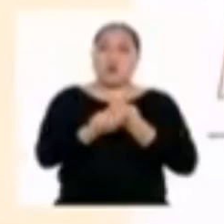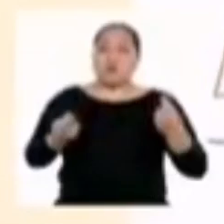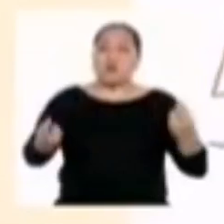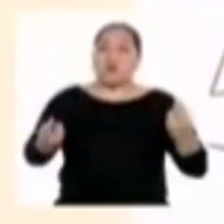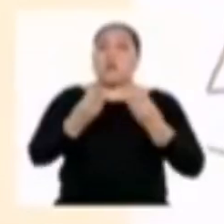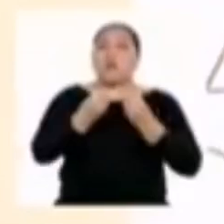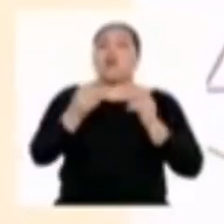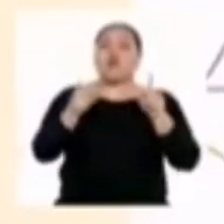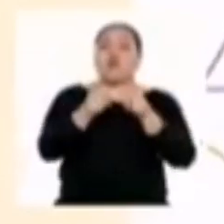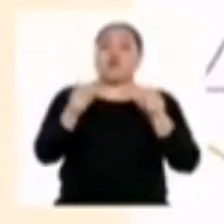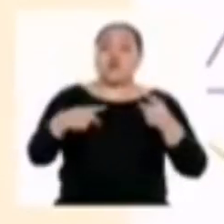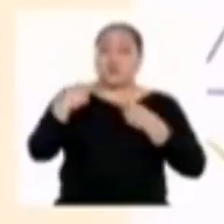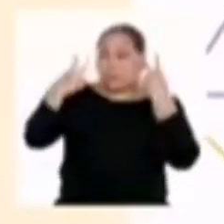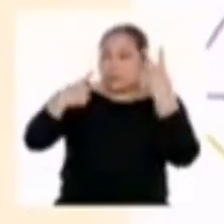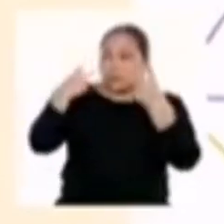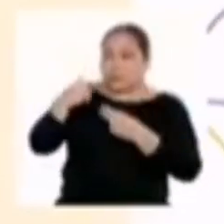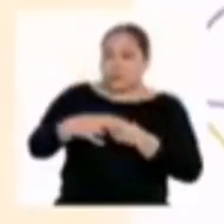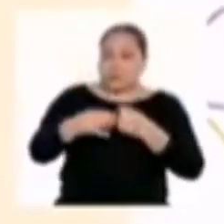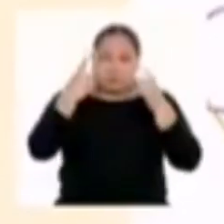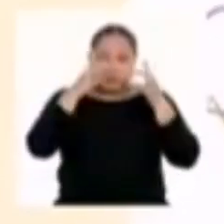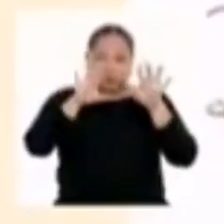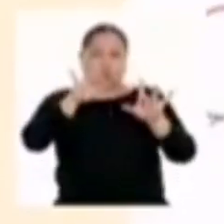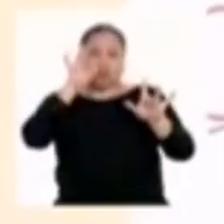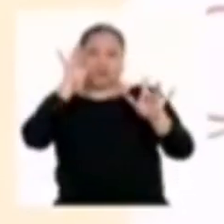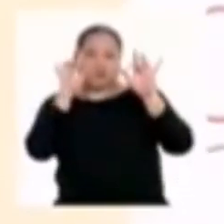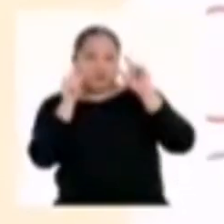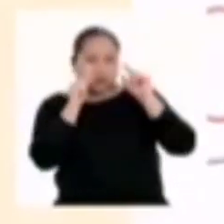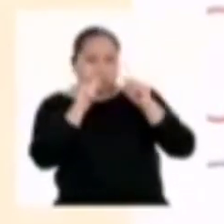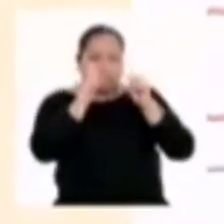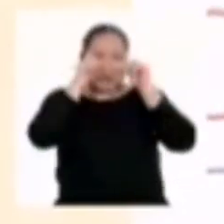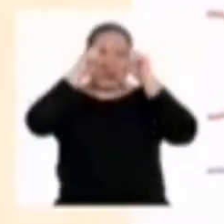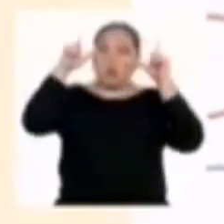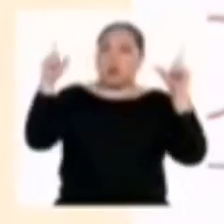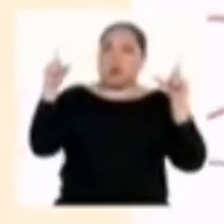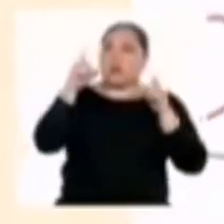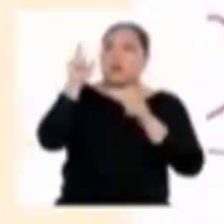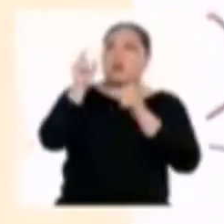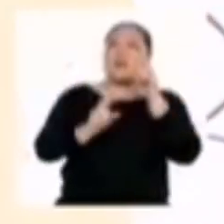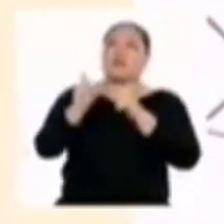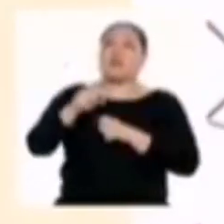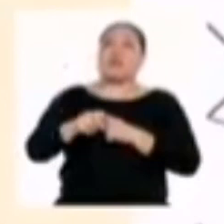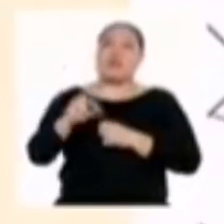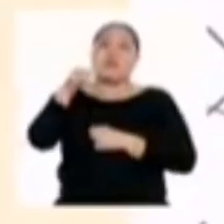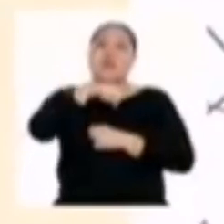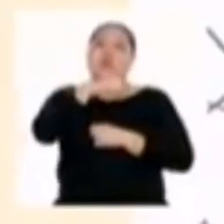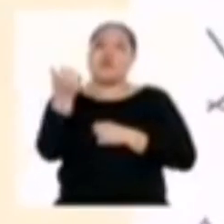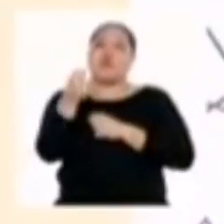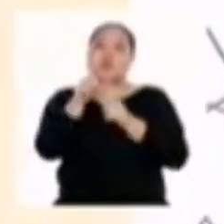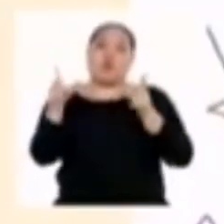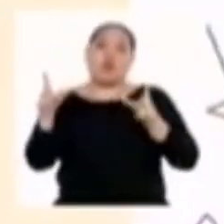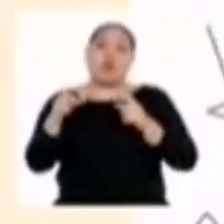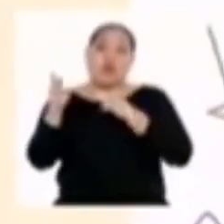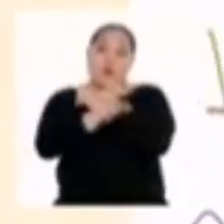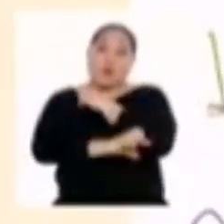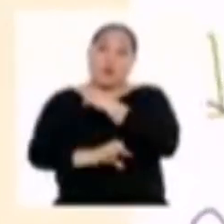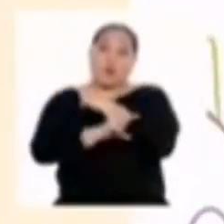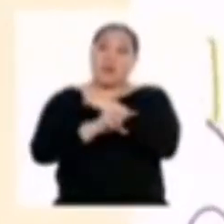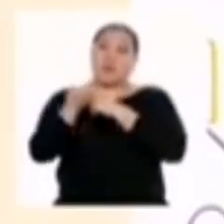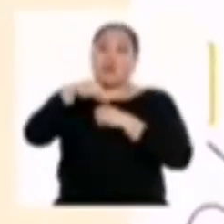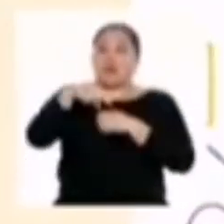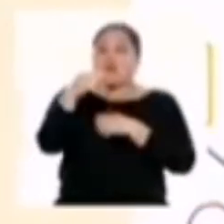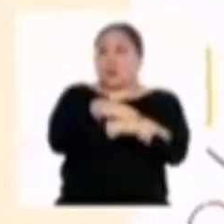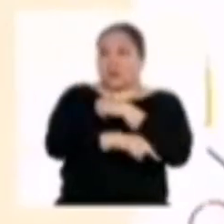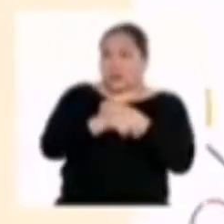de lugares para visitar y llama mucho la atención de turistas nacionales e internacionales. Esto se debe a que vivimos en un país con una